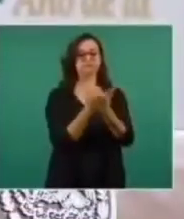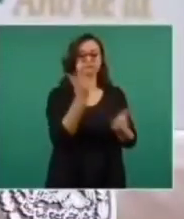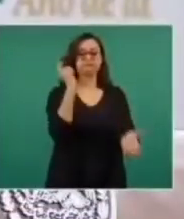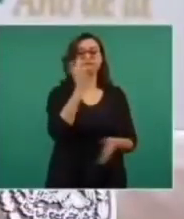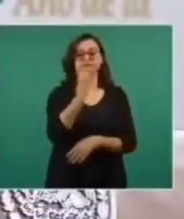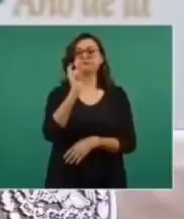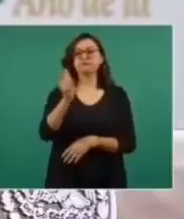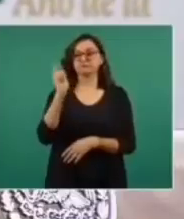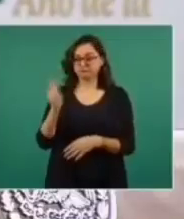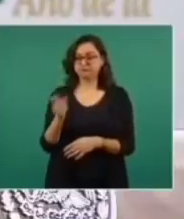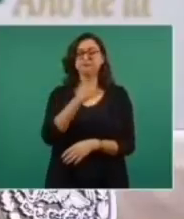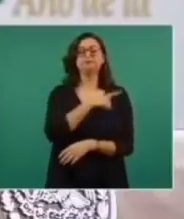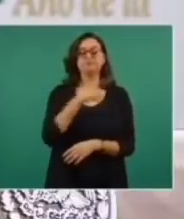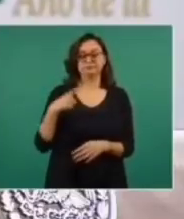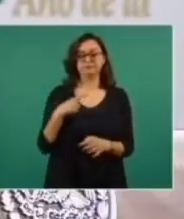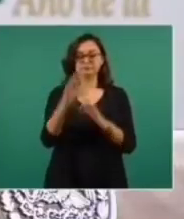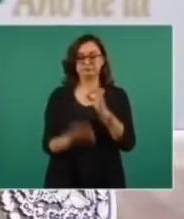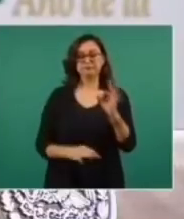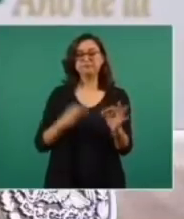Entonces, ¿qué nos queda?